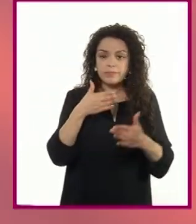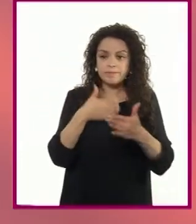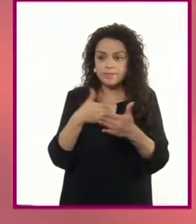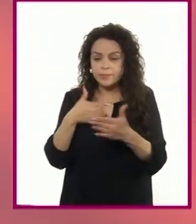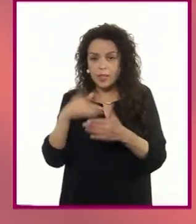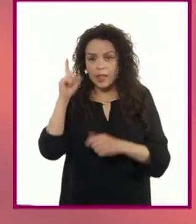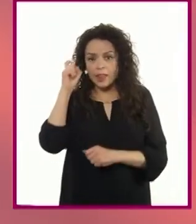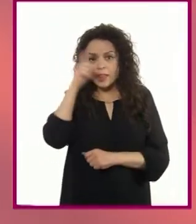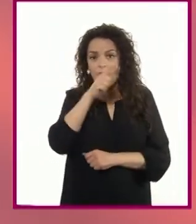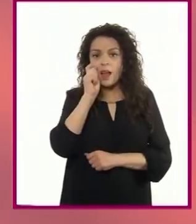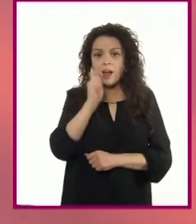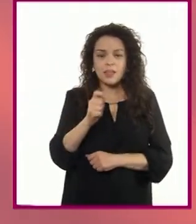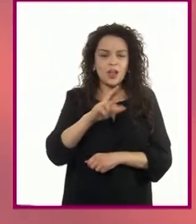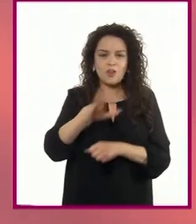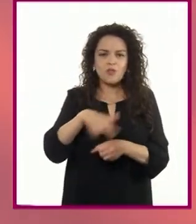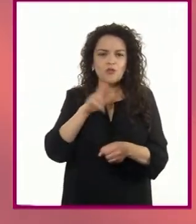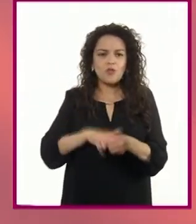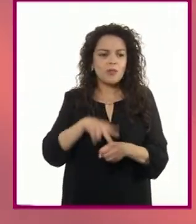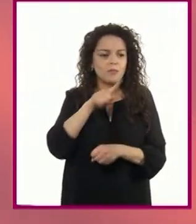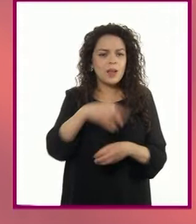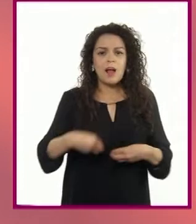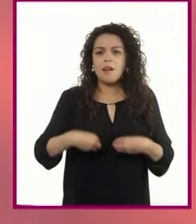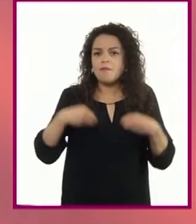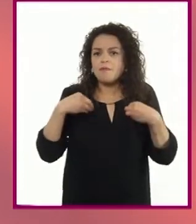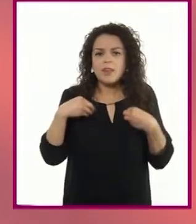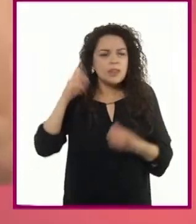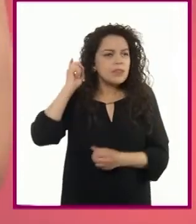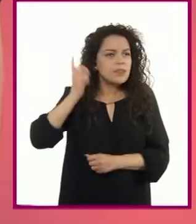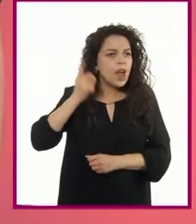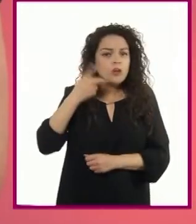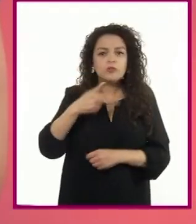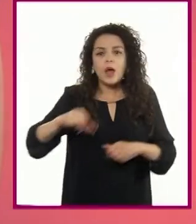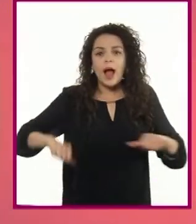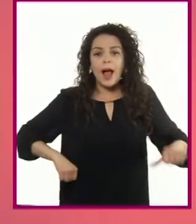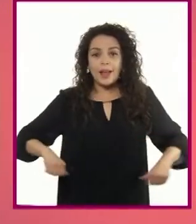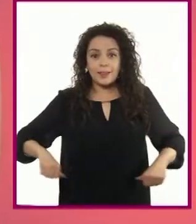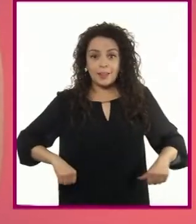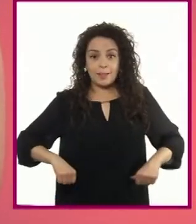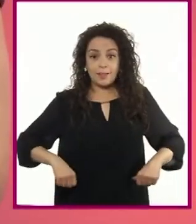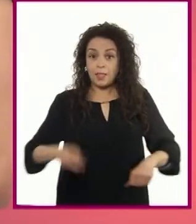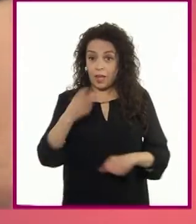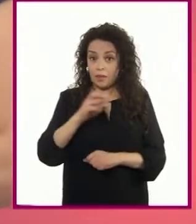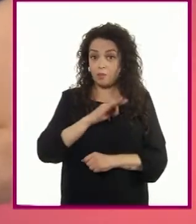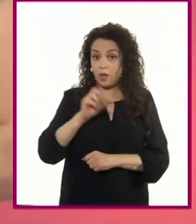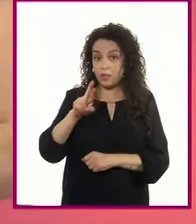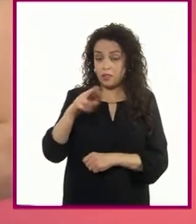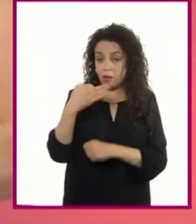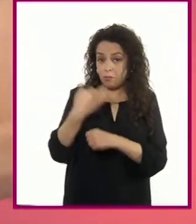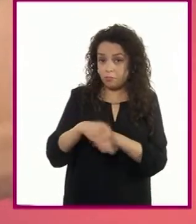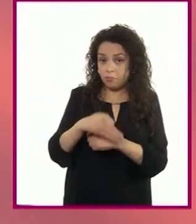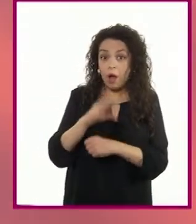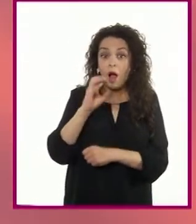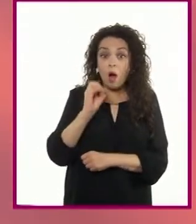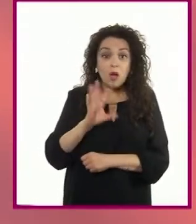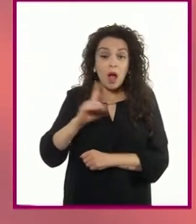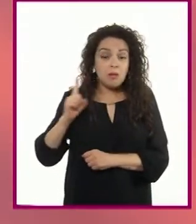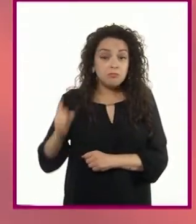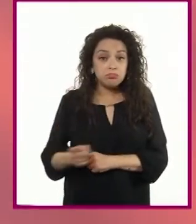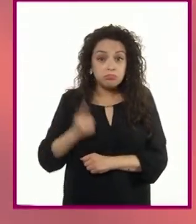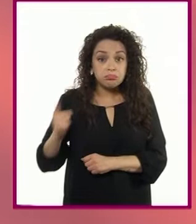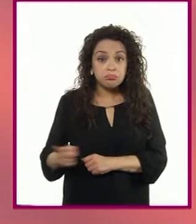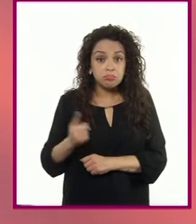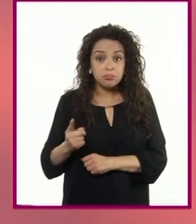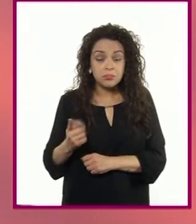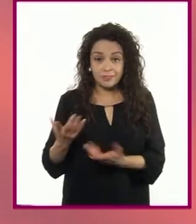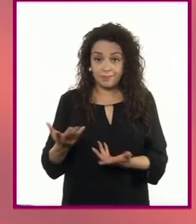dificulta el desarrollo normal de la actividad de una persona. Y esto puede ser temporal o permanente. Y hay varios factores